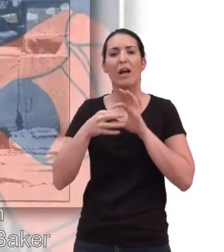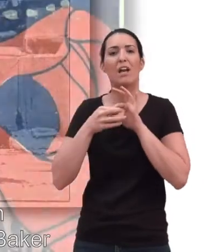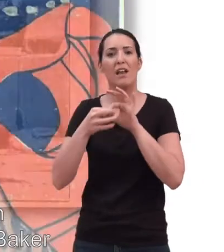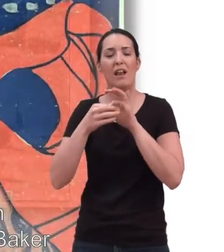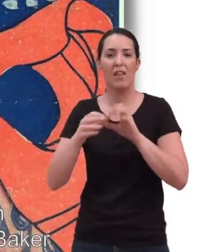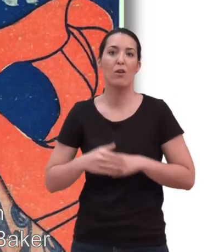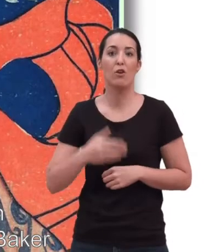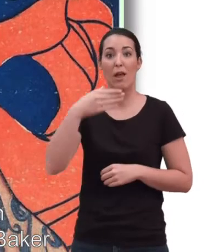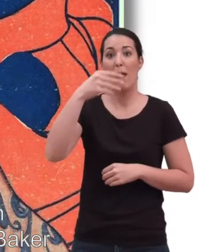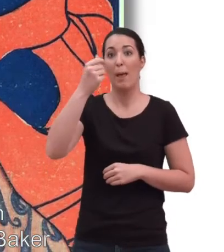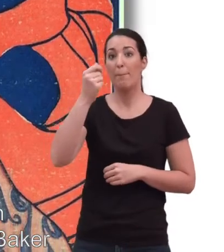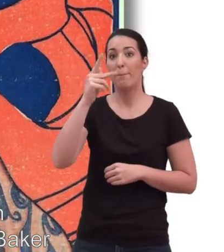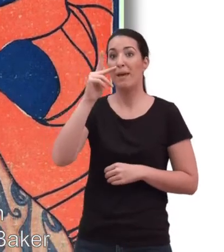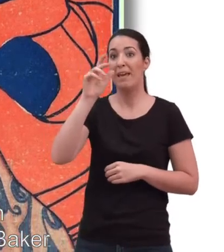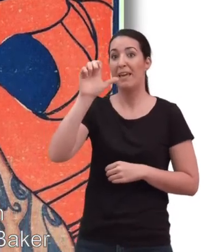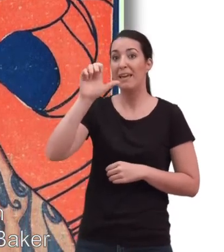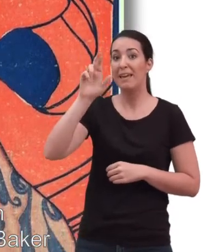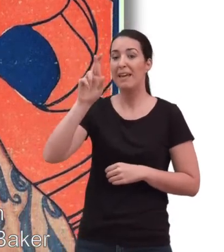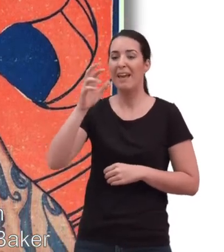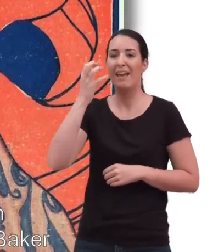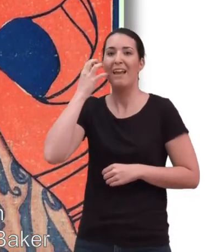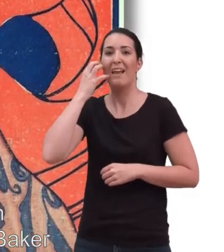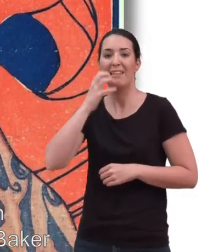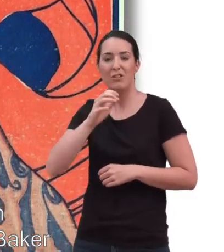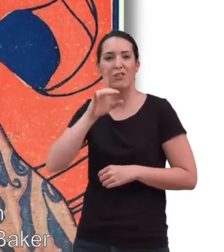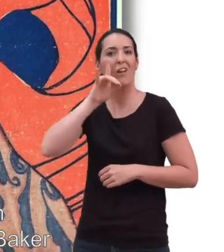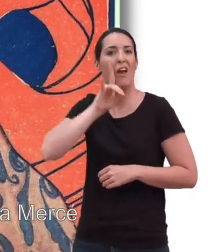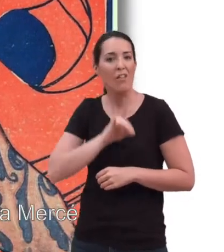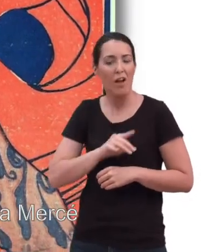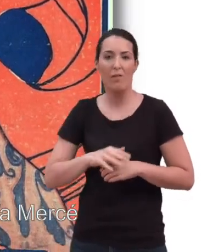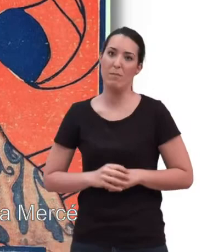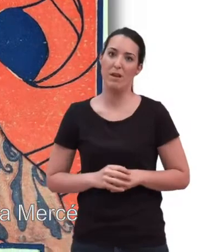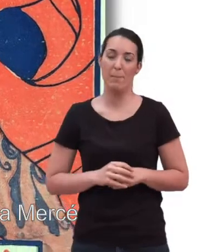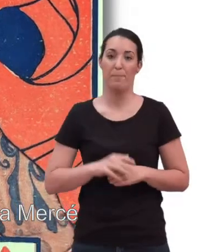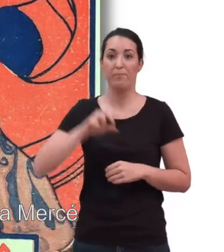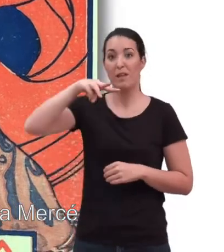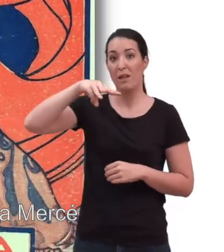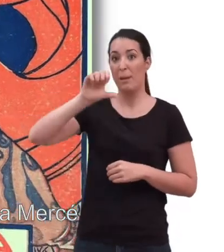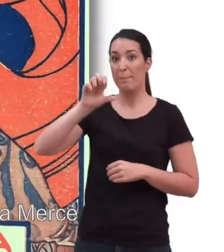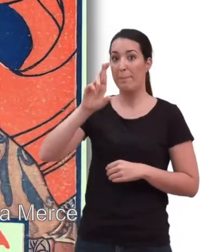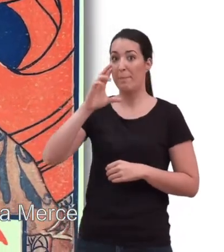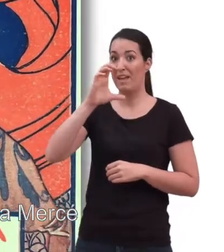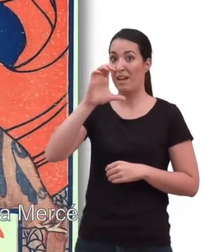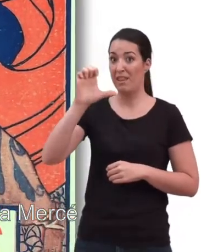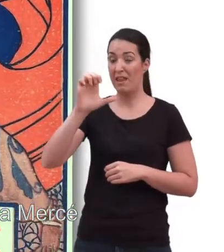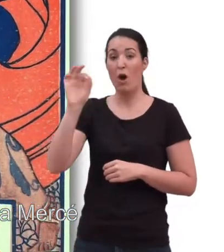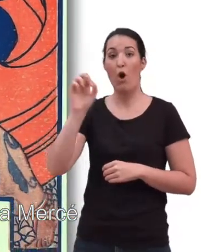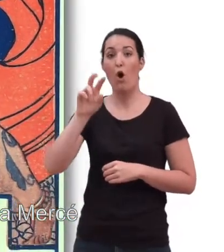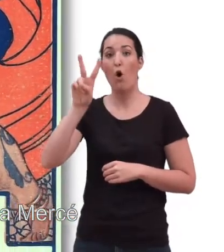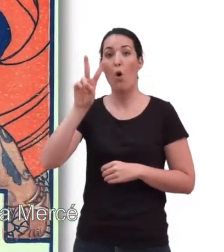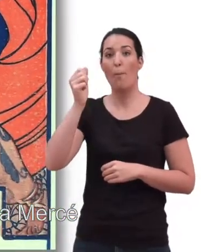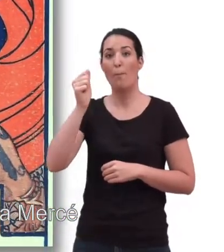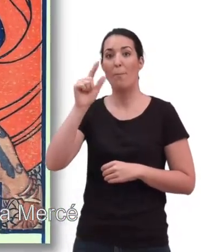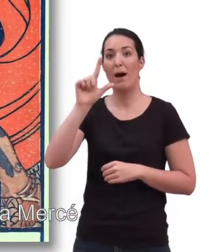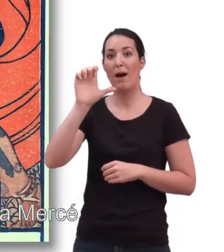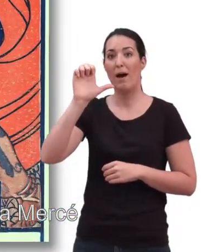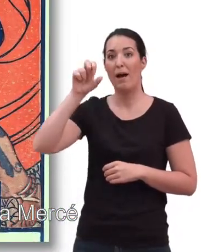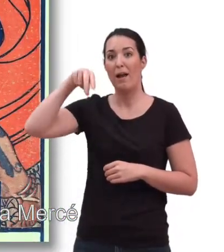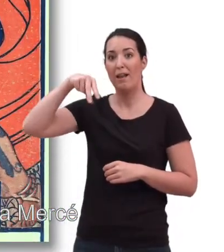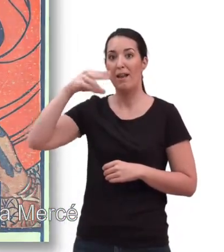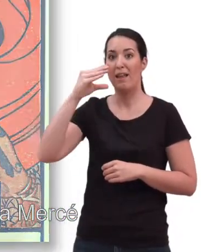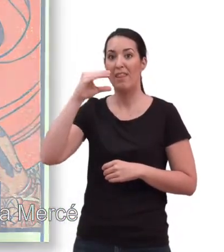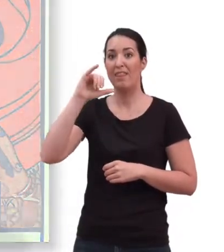la admiración por el exotismo de Josephine Baker y la contundencia racial de Antonia Mercé o Tórtola de